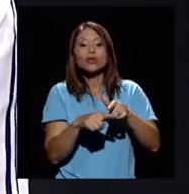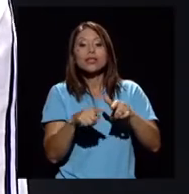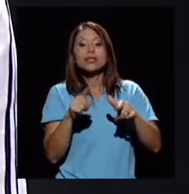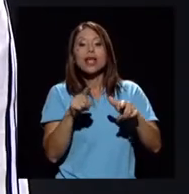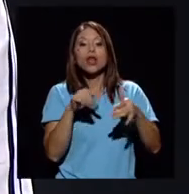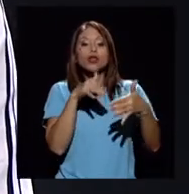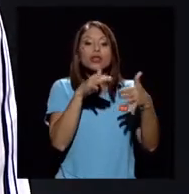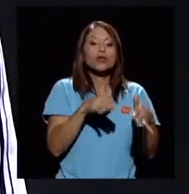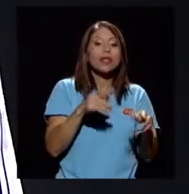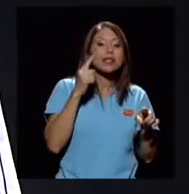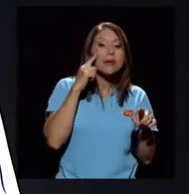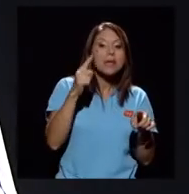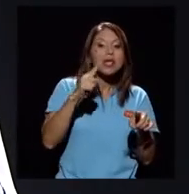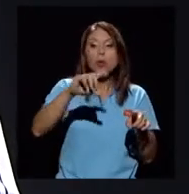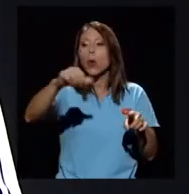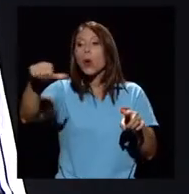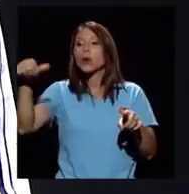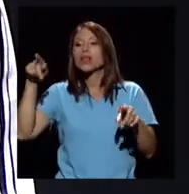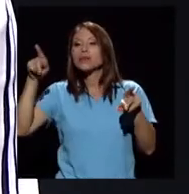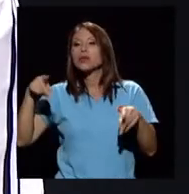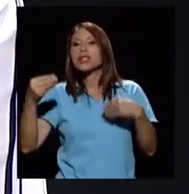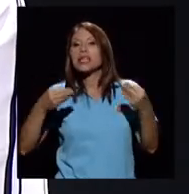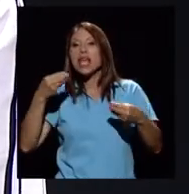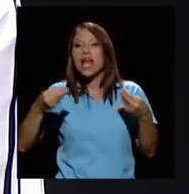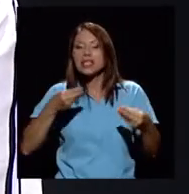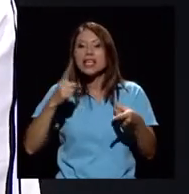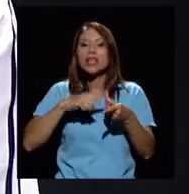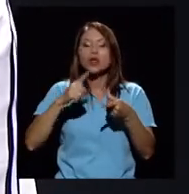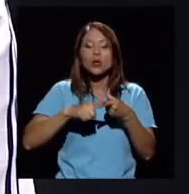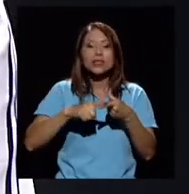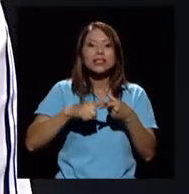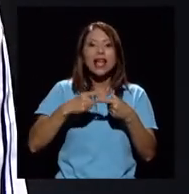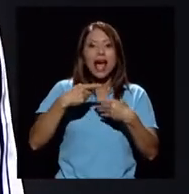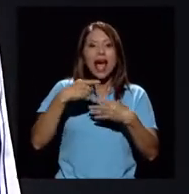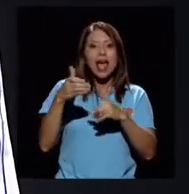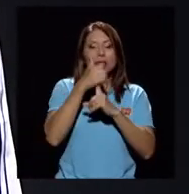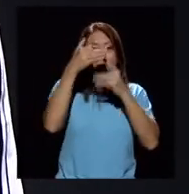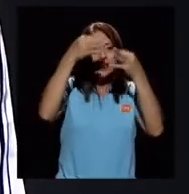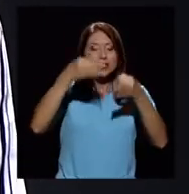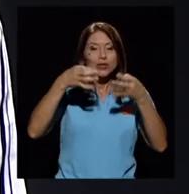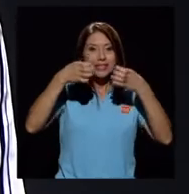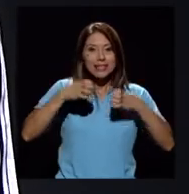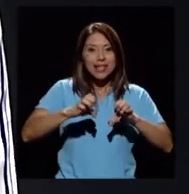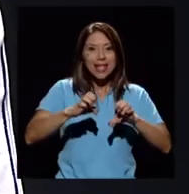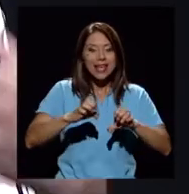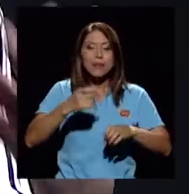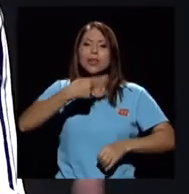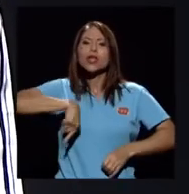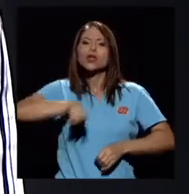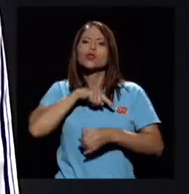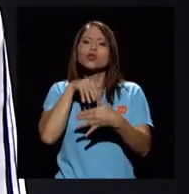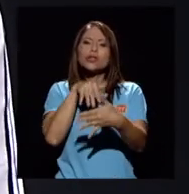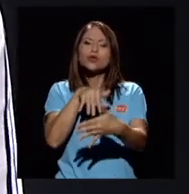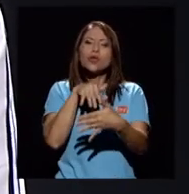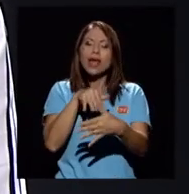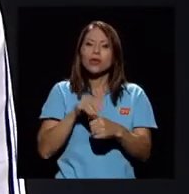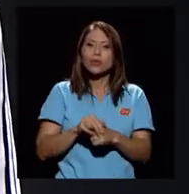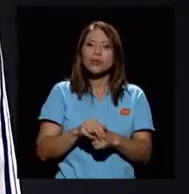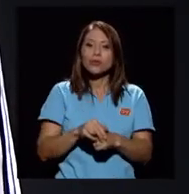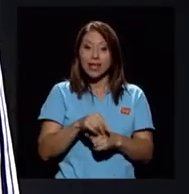se comportan estratégicamente. En este caso en particular, lo que estábamos estudiando era cómo se ponen de acuerdo las